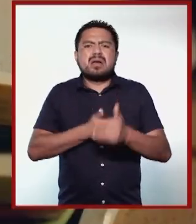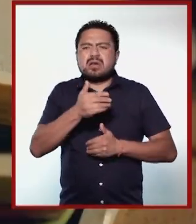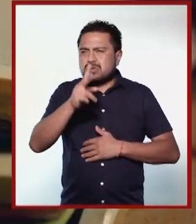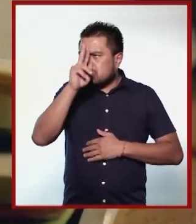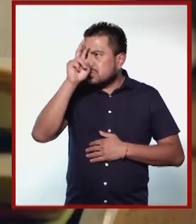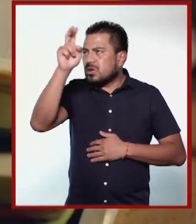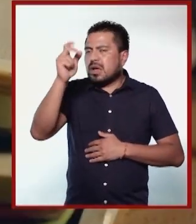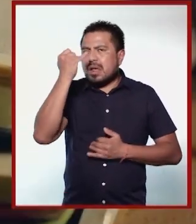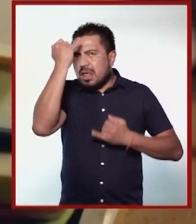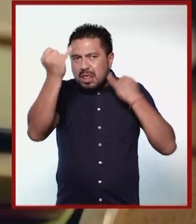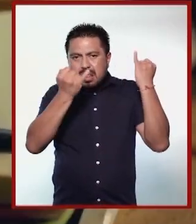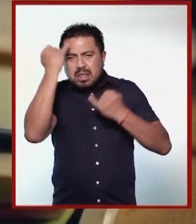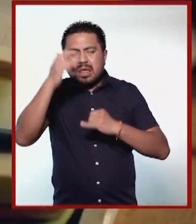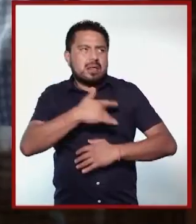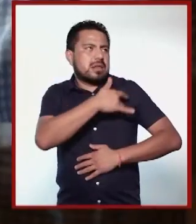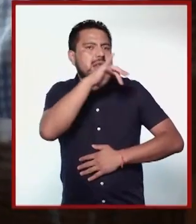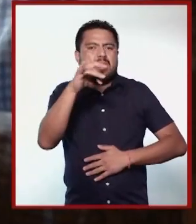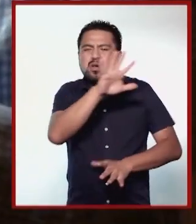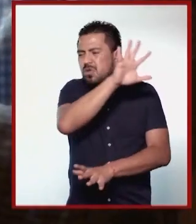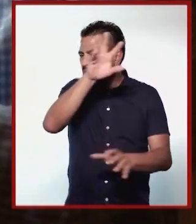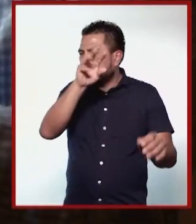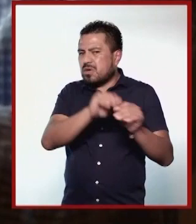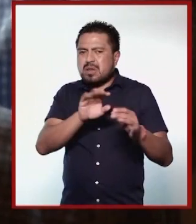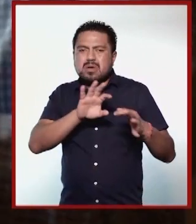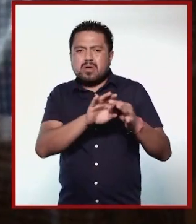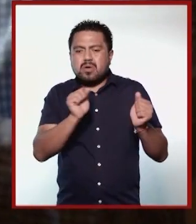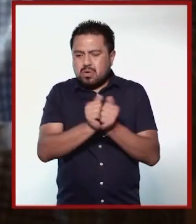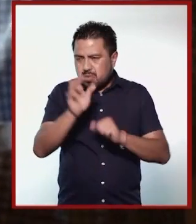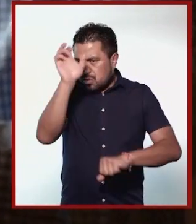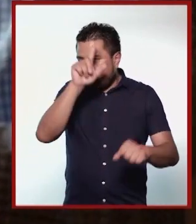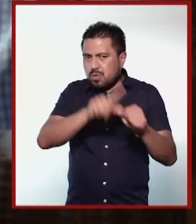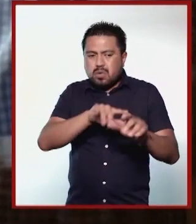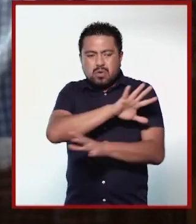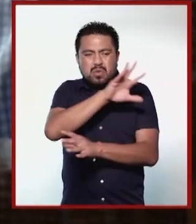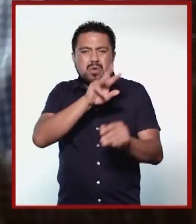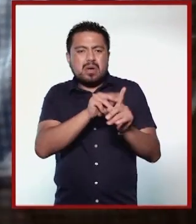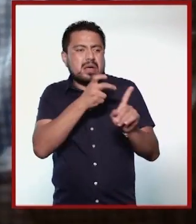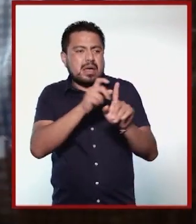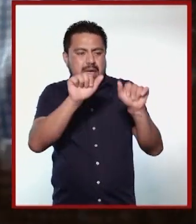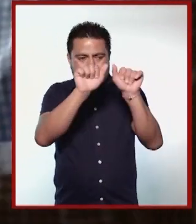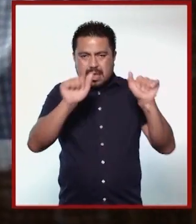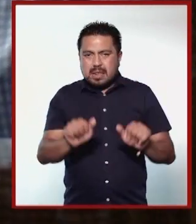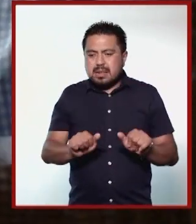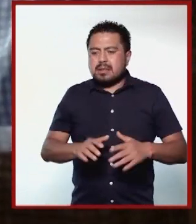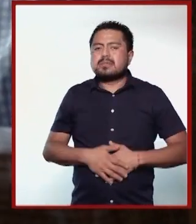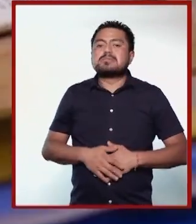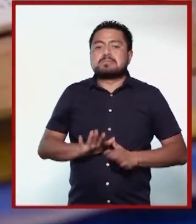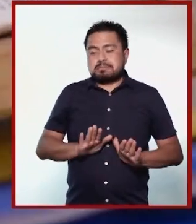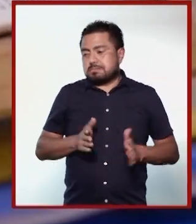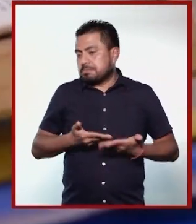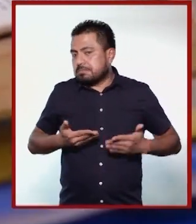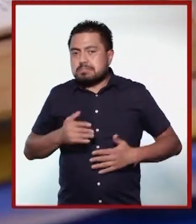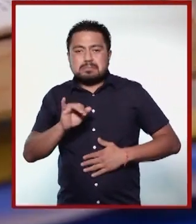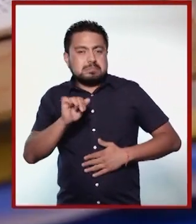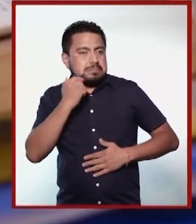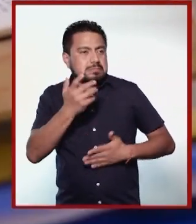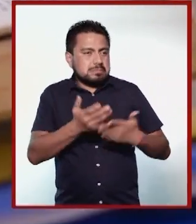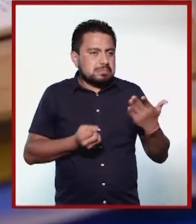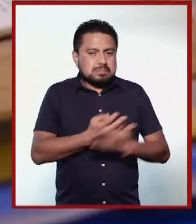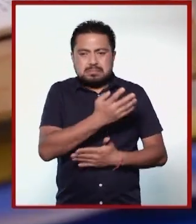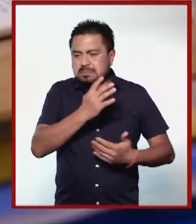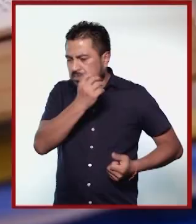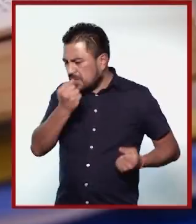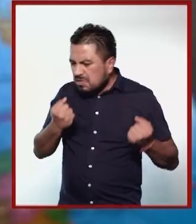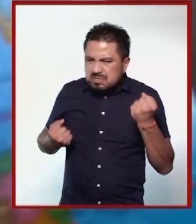soñar, ilusionarte, enamorarte. Todo eso tiene que ver con la cultura, todo eso tiene que ver con el arte. Entonces, si queremos salir fortalecidos de